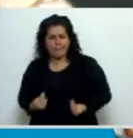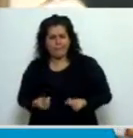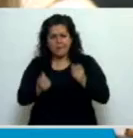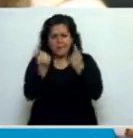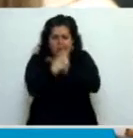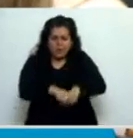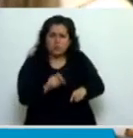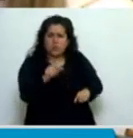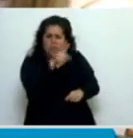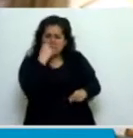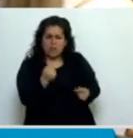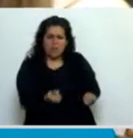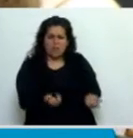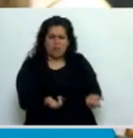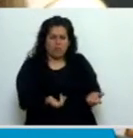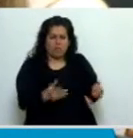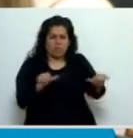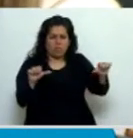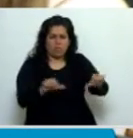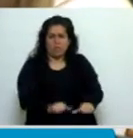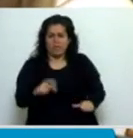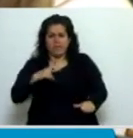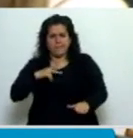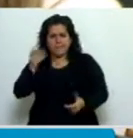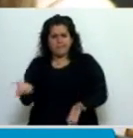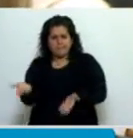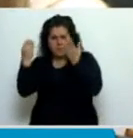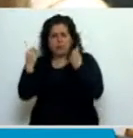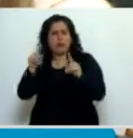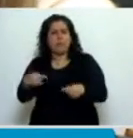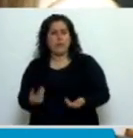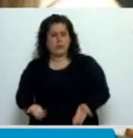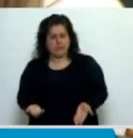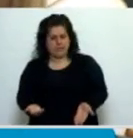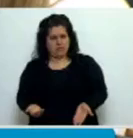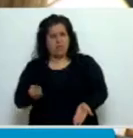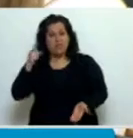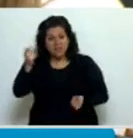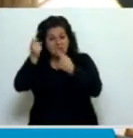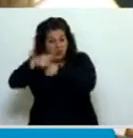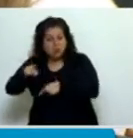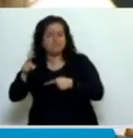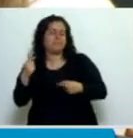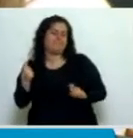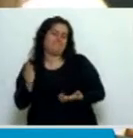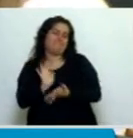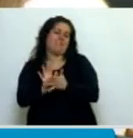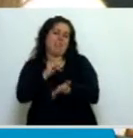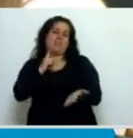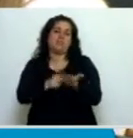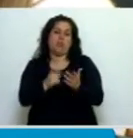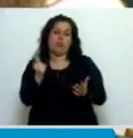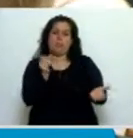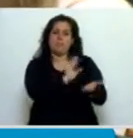los recursos del Estado y del pueblo de la Argentina. Esas participaciones se corresponden con una decisión de